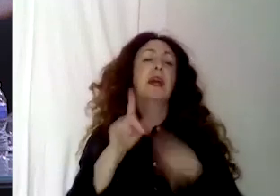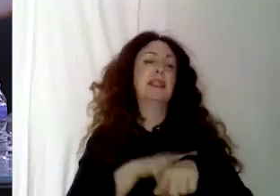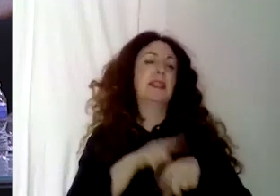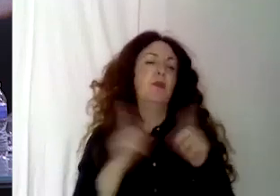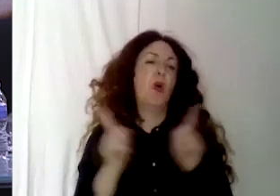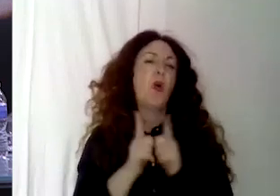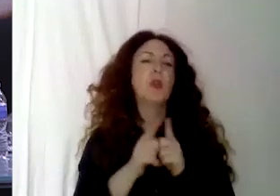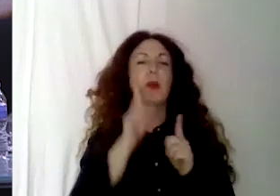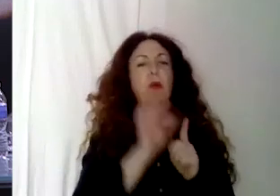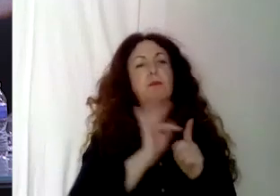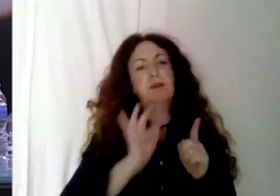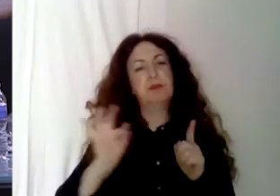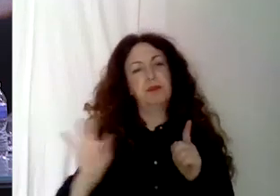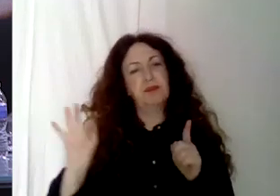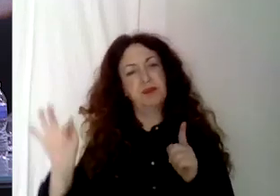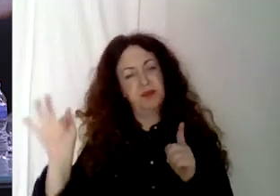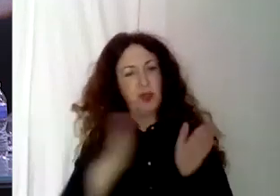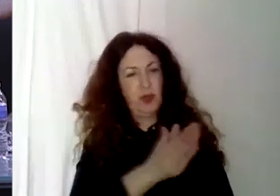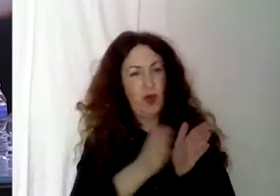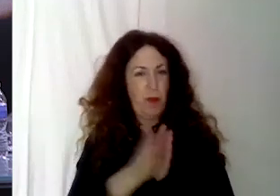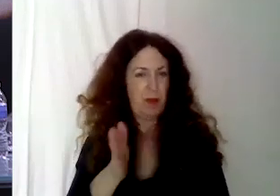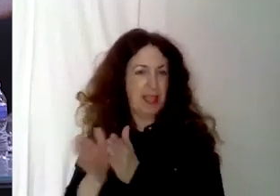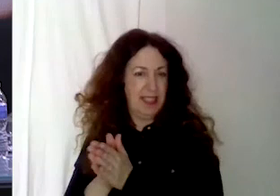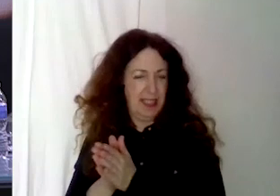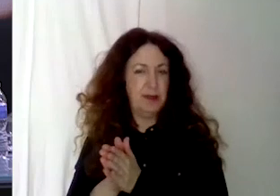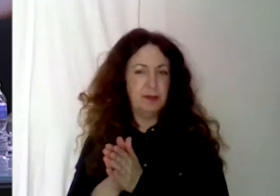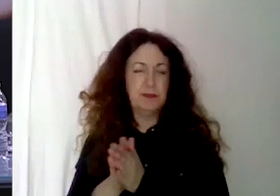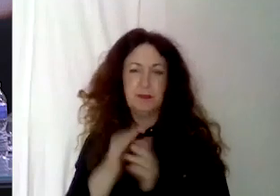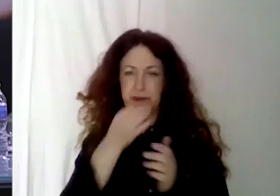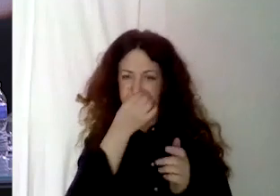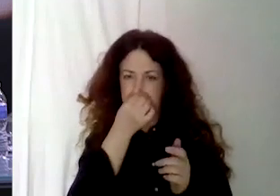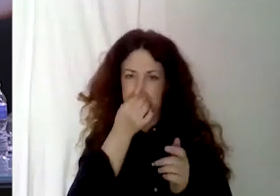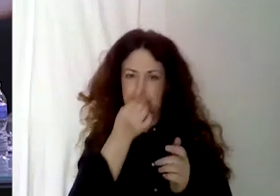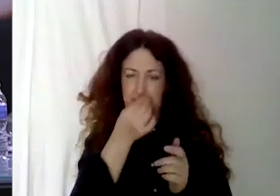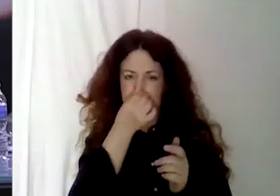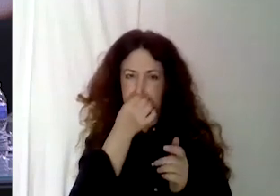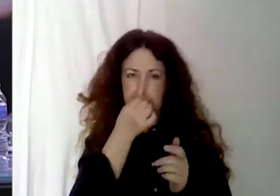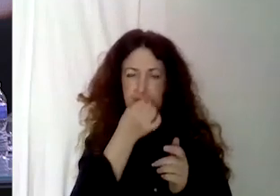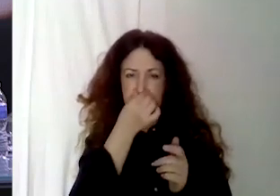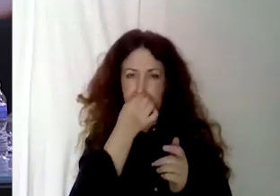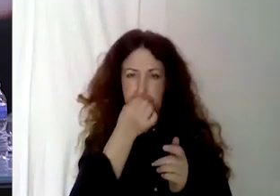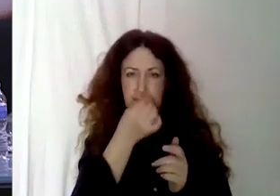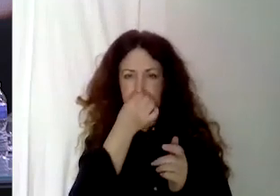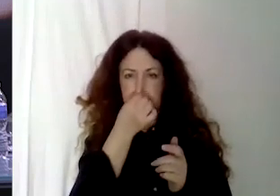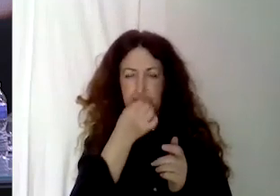por supuesto, a mis queridos y admirados colegas del debate. Tanto.